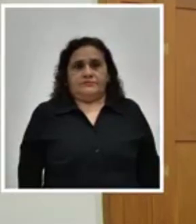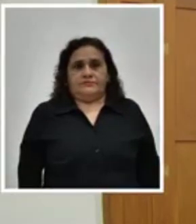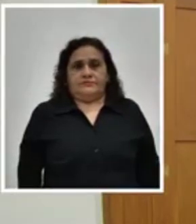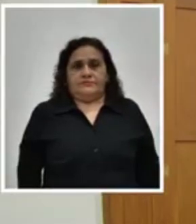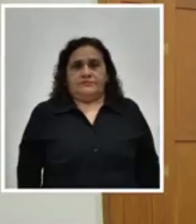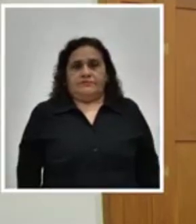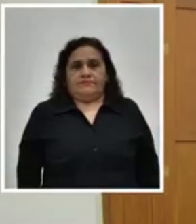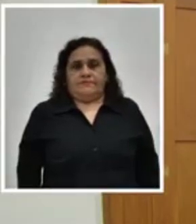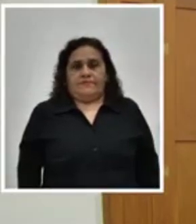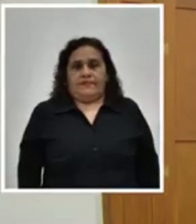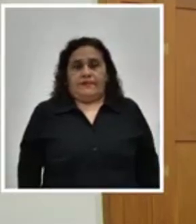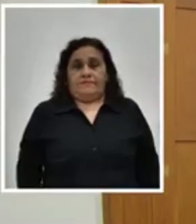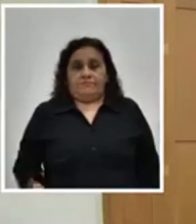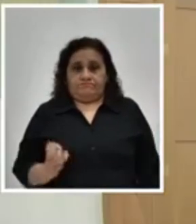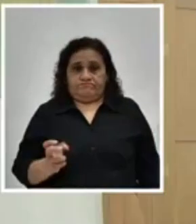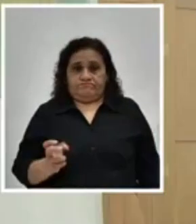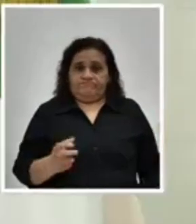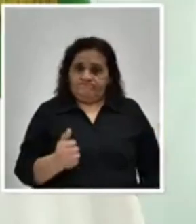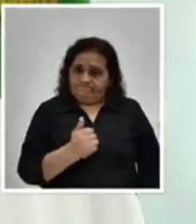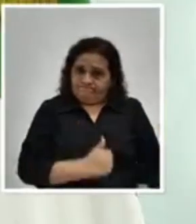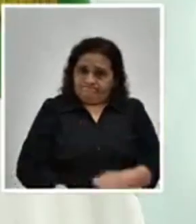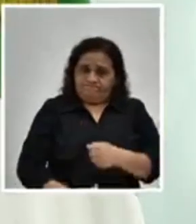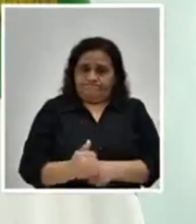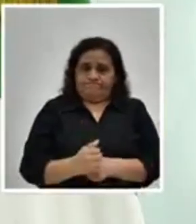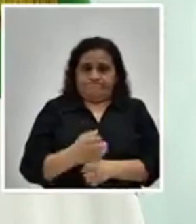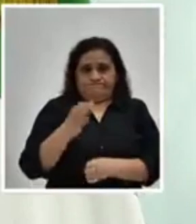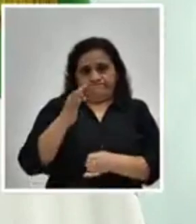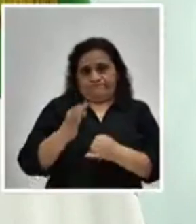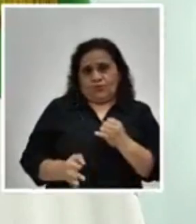En este último año de administración